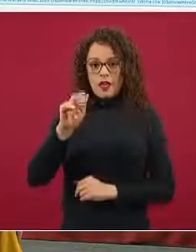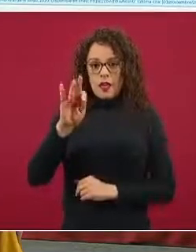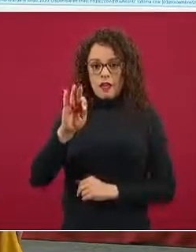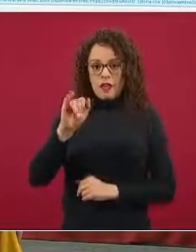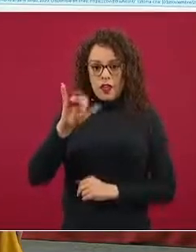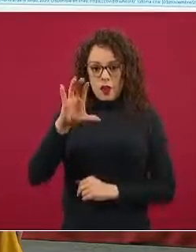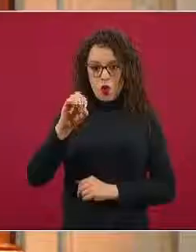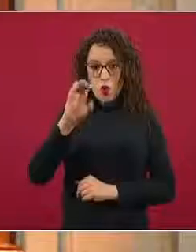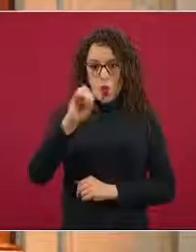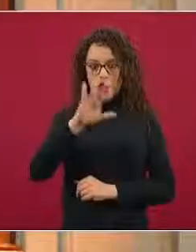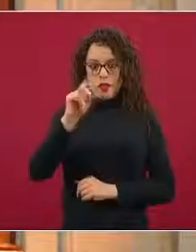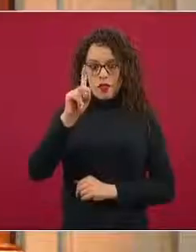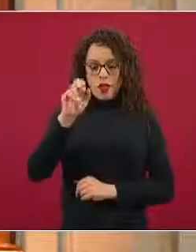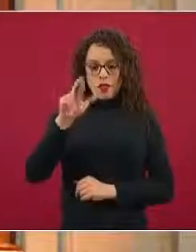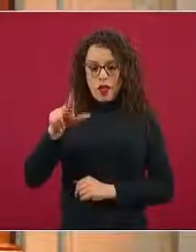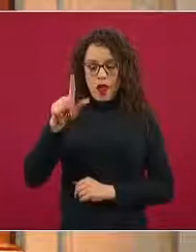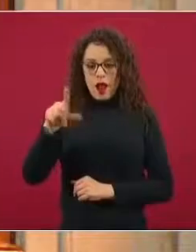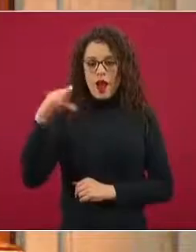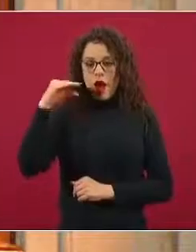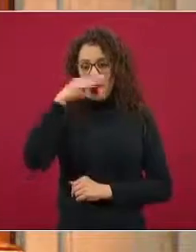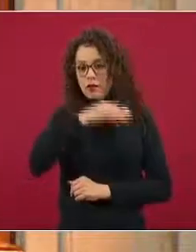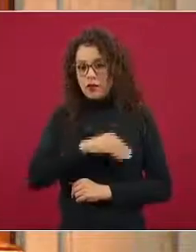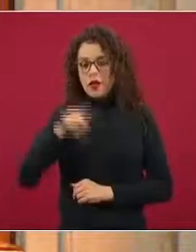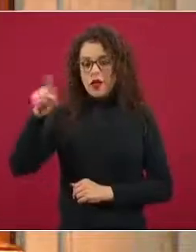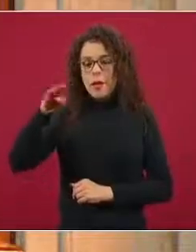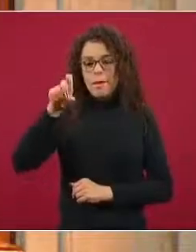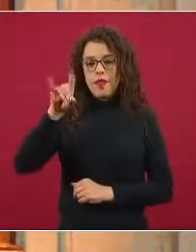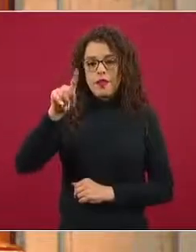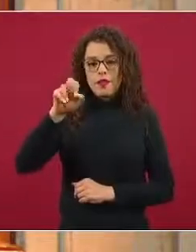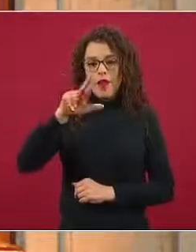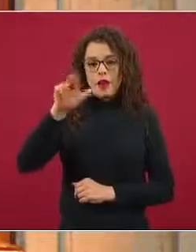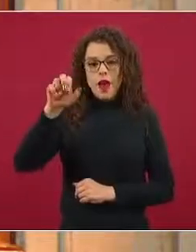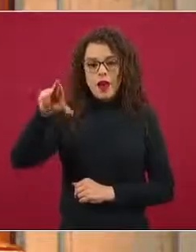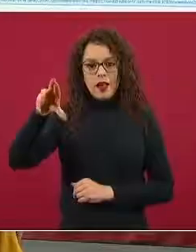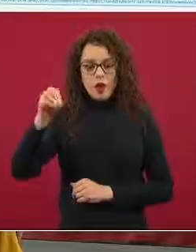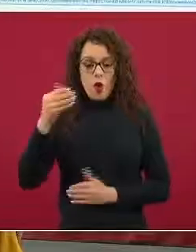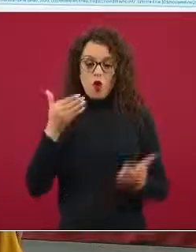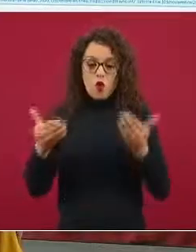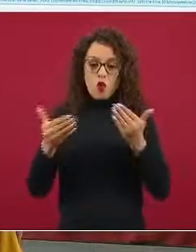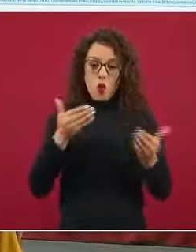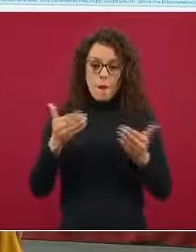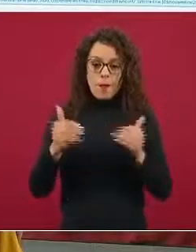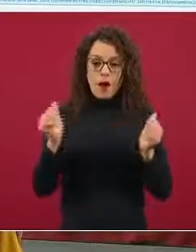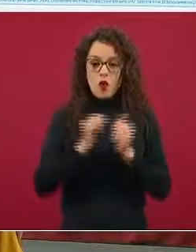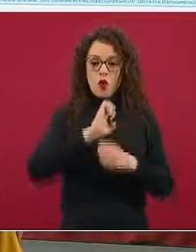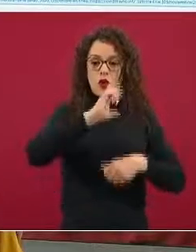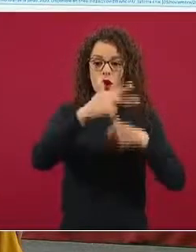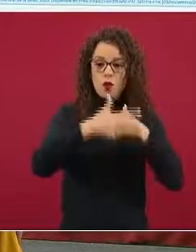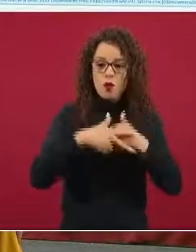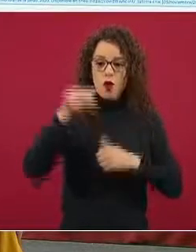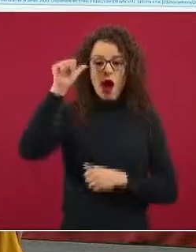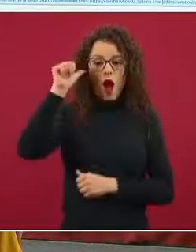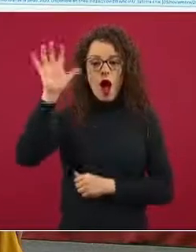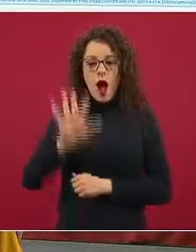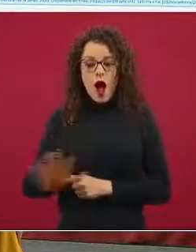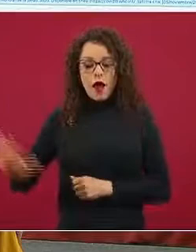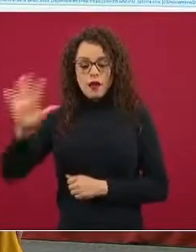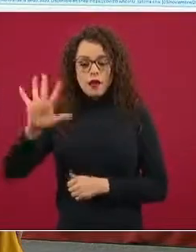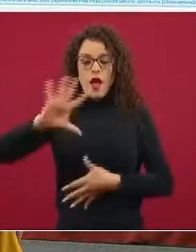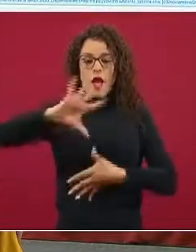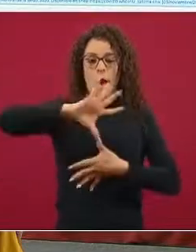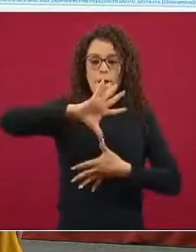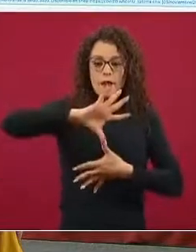y el Mediterráneo Oriental, en comparación con Europa, Asia Sudoriental y América, pues han tenido una